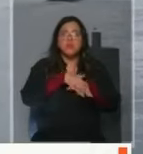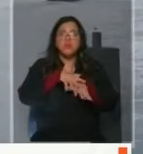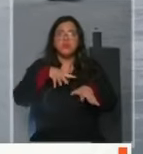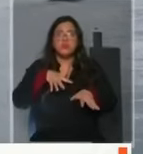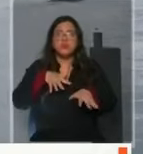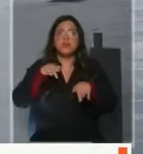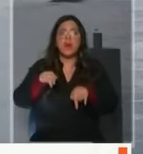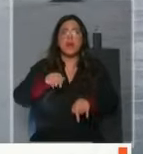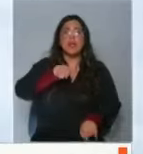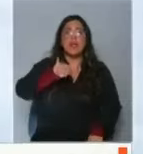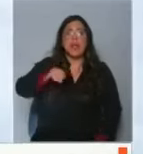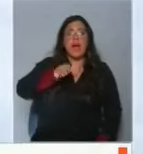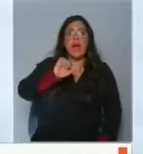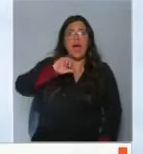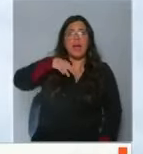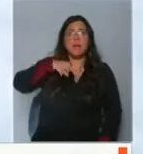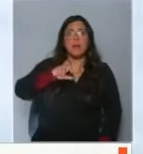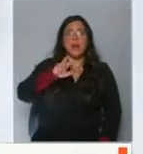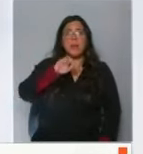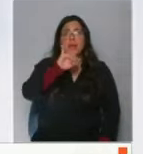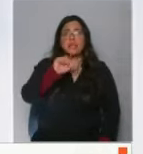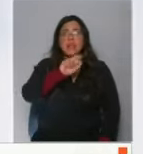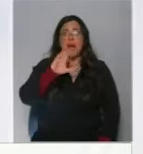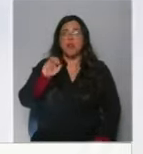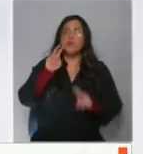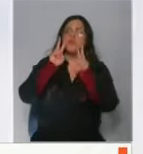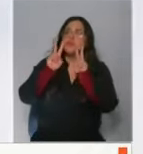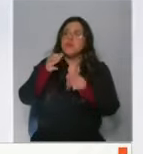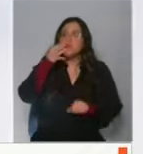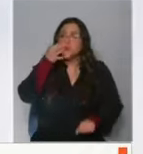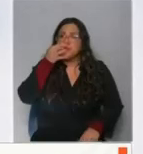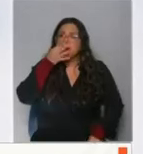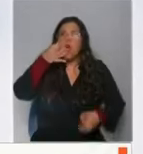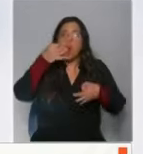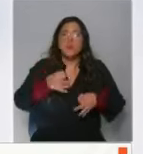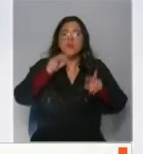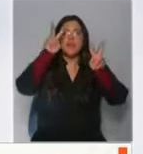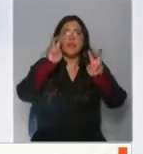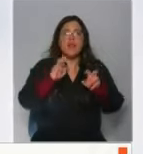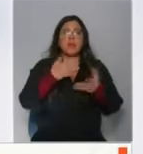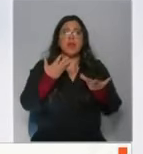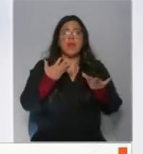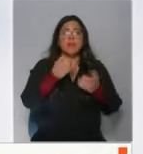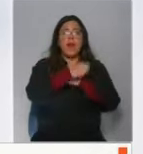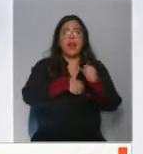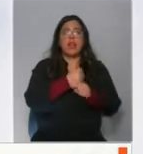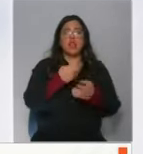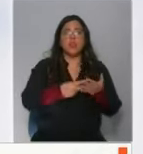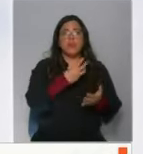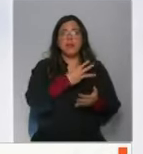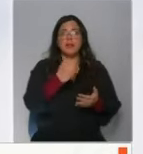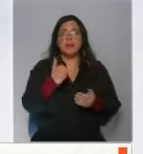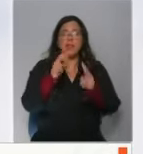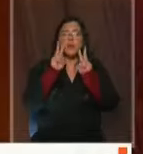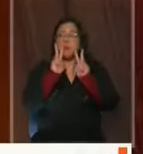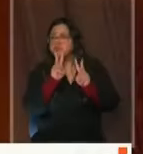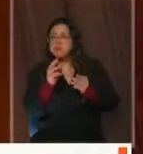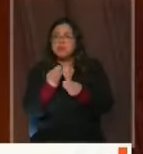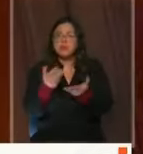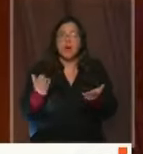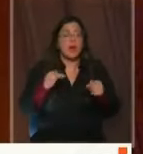primera persona sacando cuentas para la postulación olímpica de Santiago al 2036. Hemos sido convocados a tener